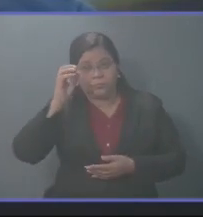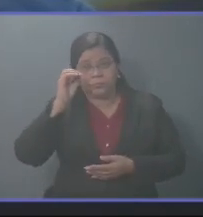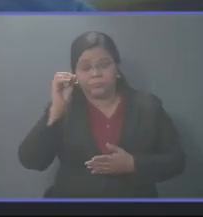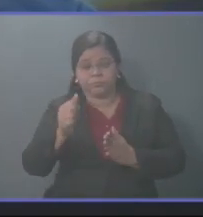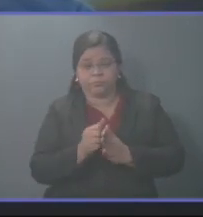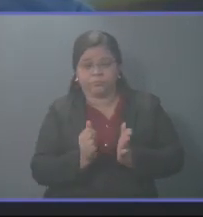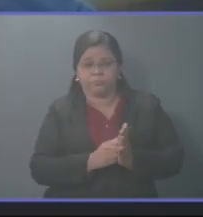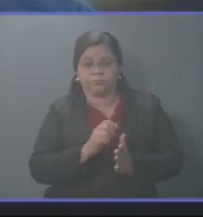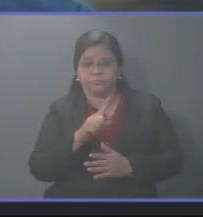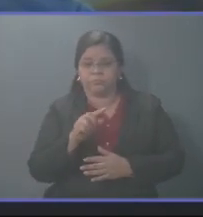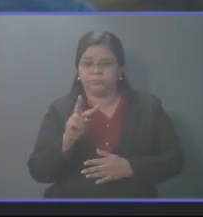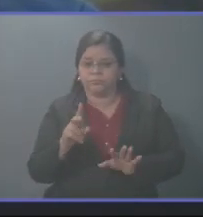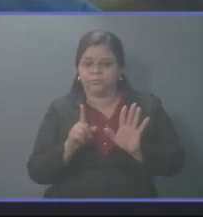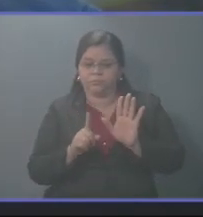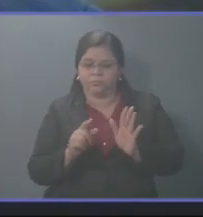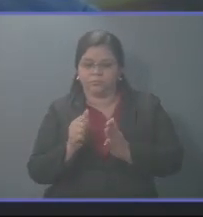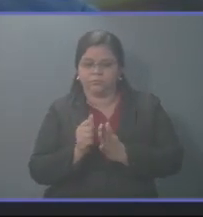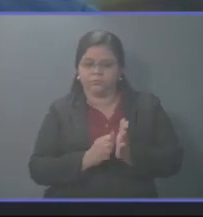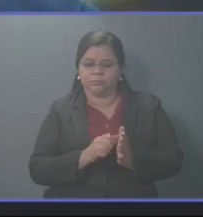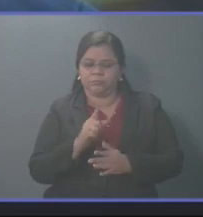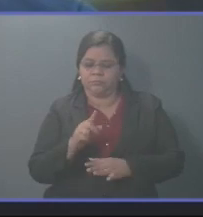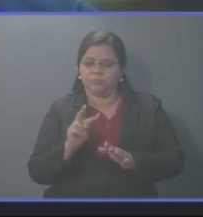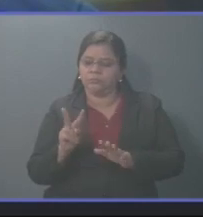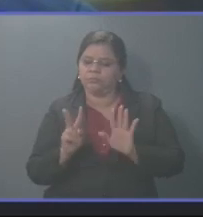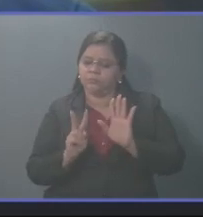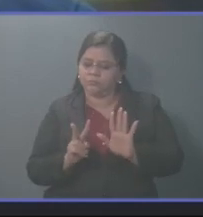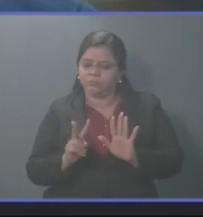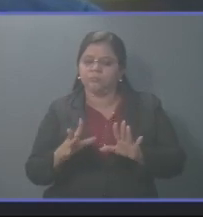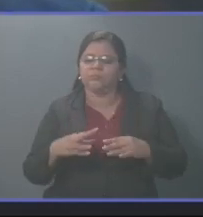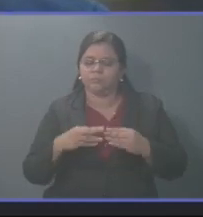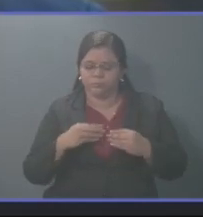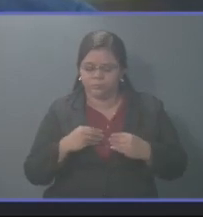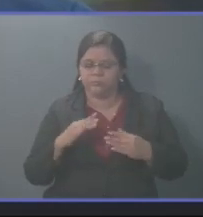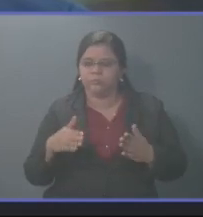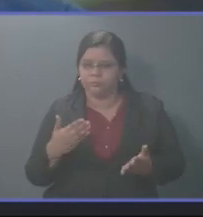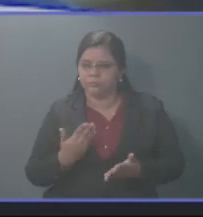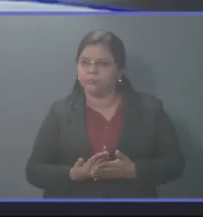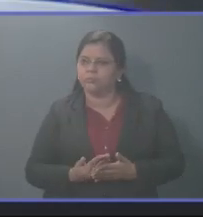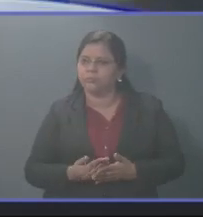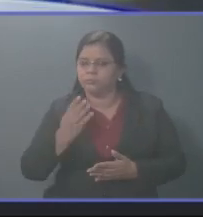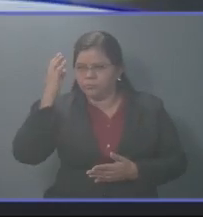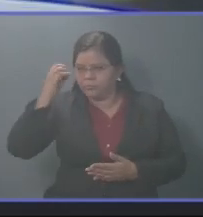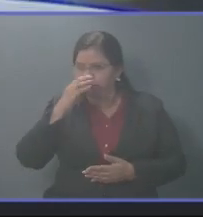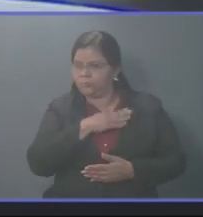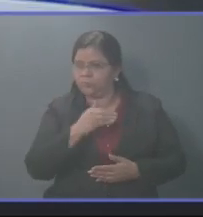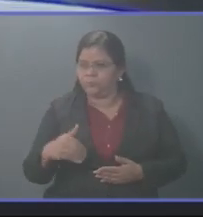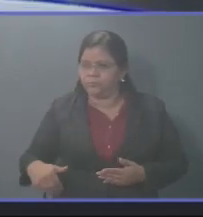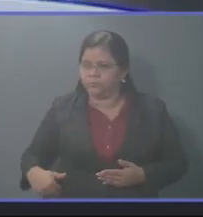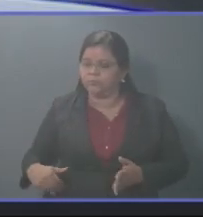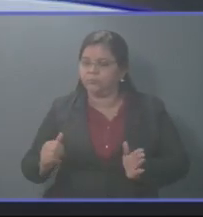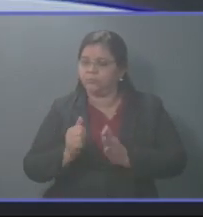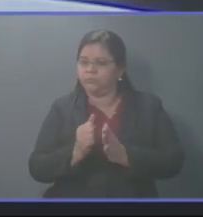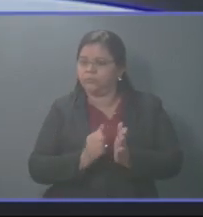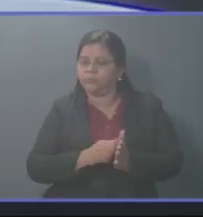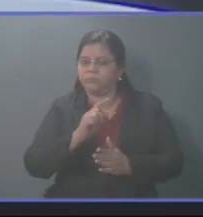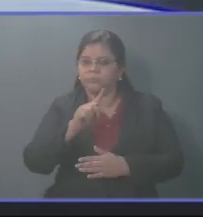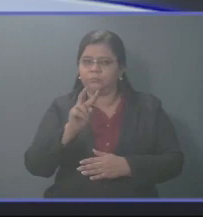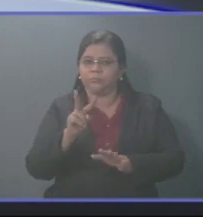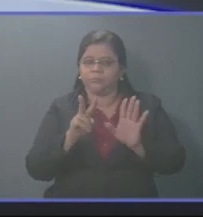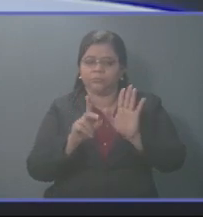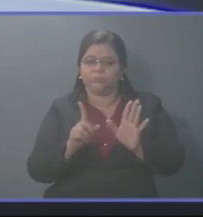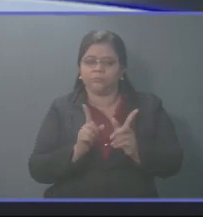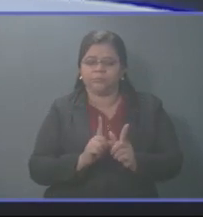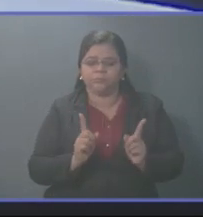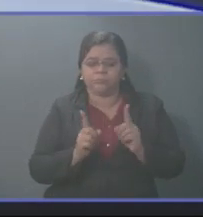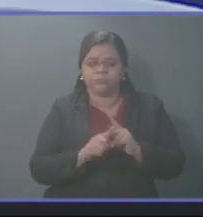los artículos 126 y 127, se acepta la observación presidencial, por lo que el artículo 126 se modifica